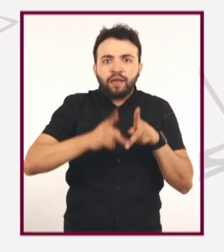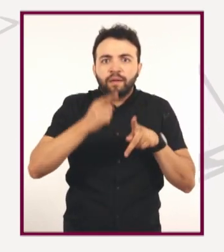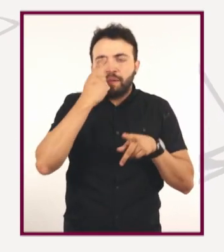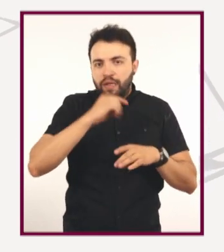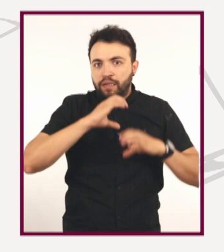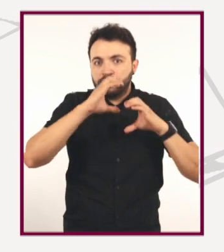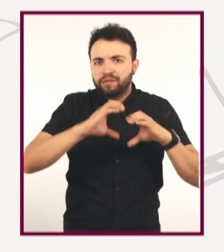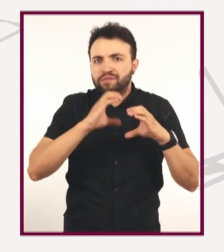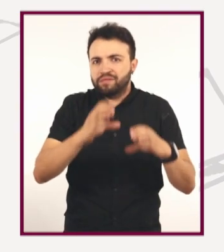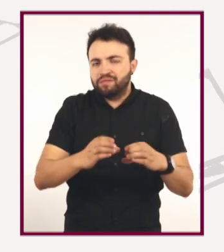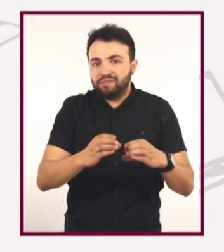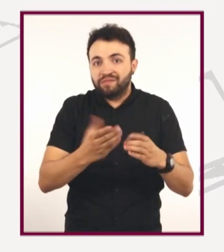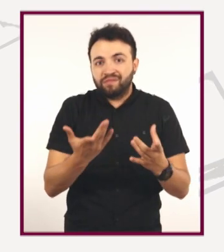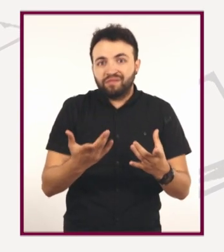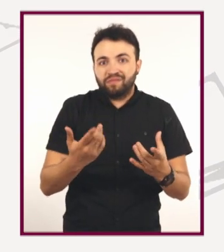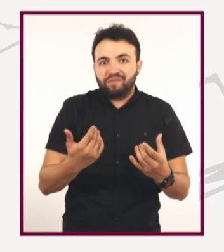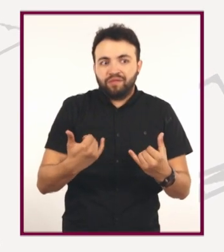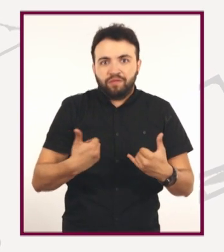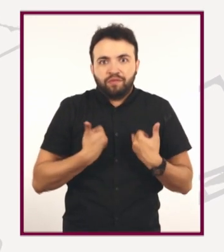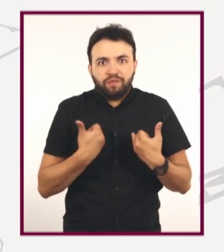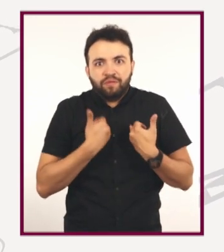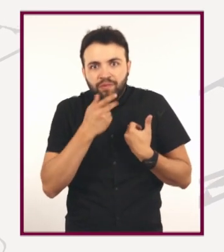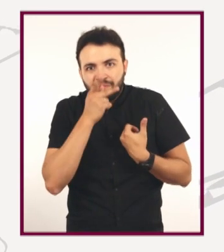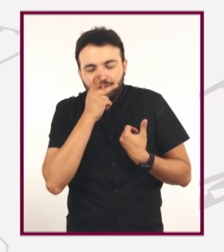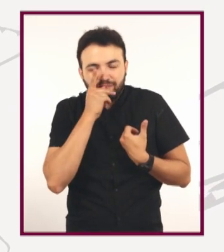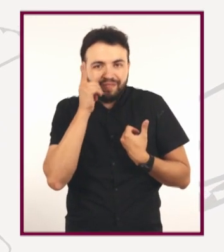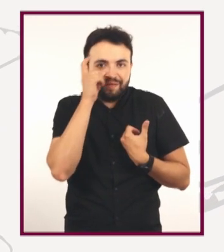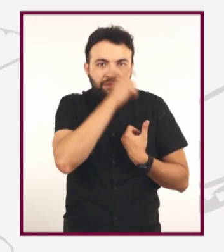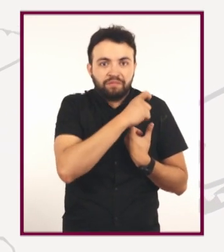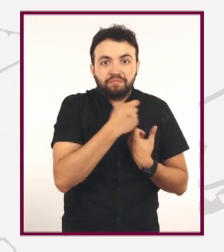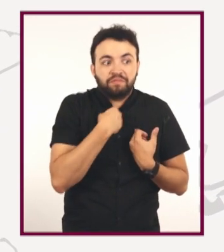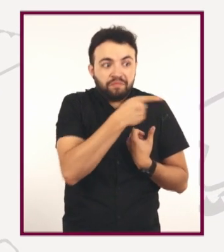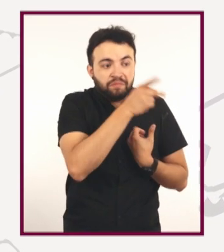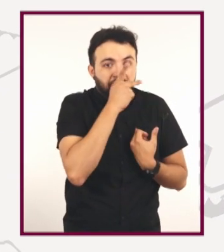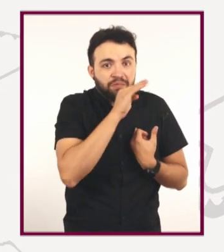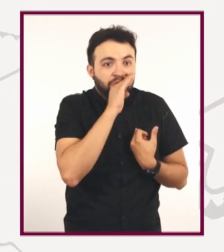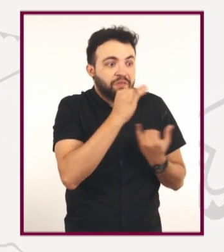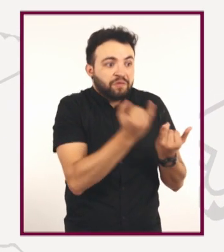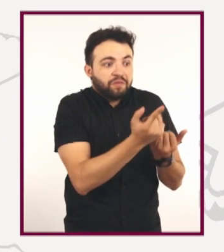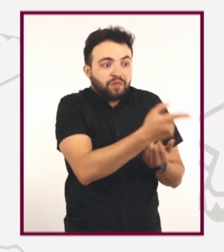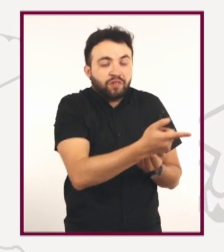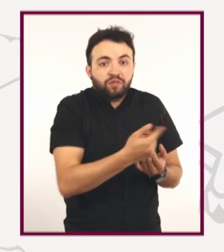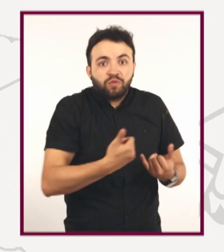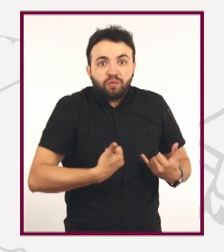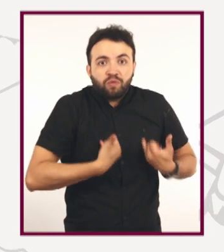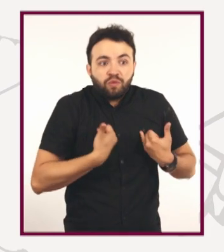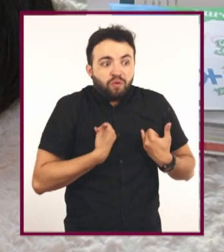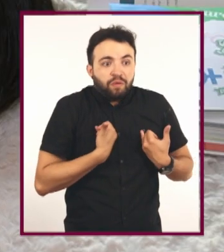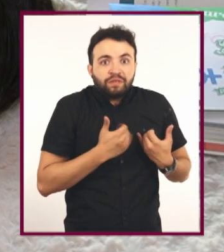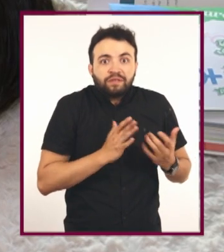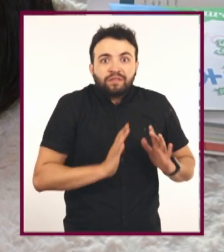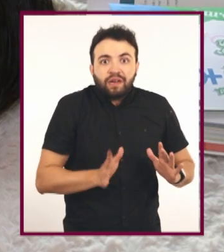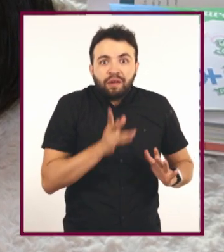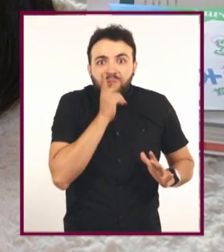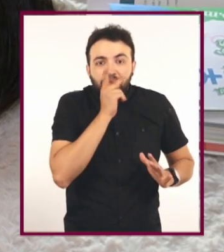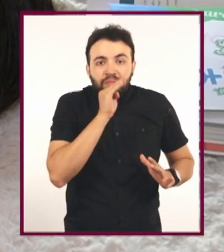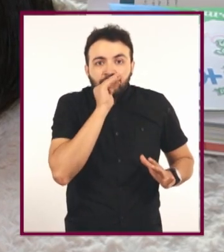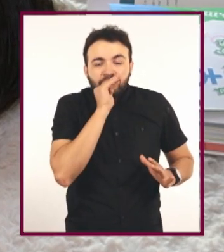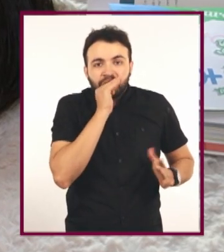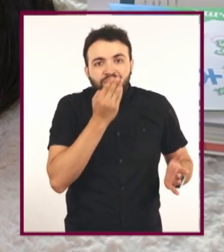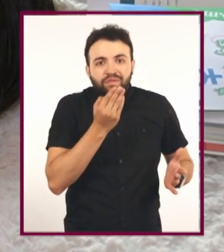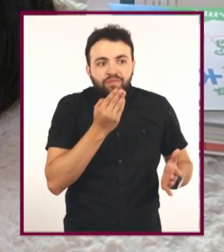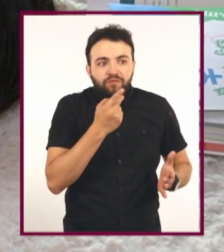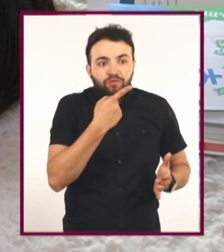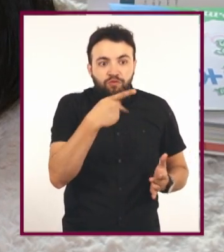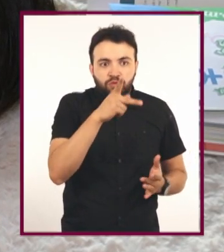con mi hermana mayor para cuidarnos. ¿Y de qué significa ser papás muy jóvenes? Ya ves que a ellos les pasó. Sí.